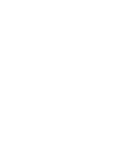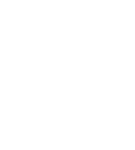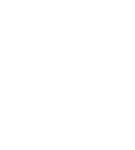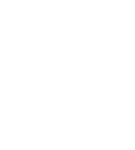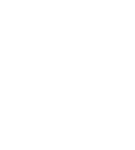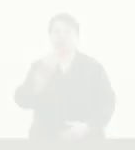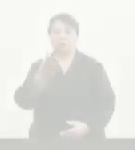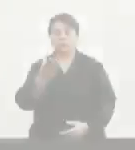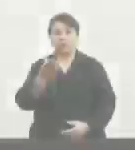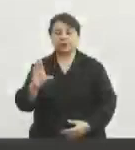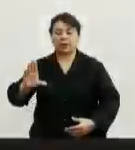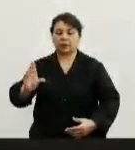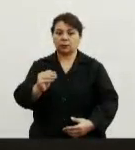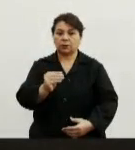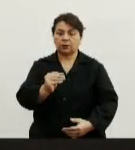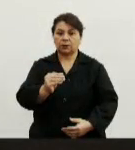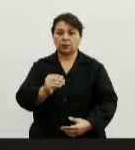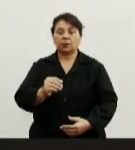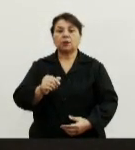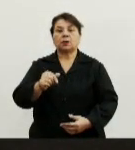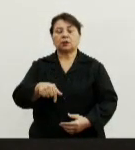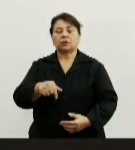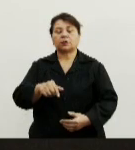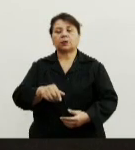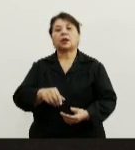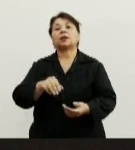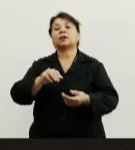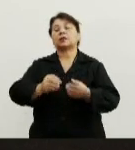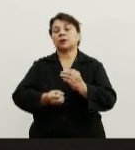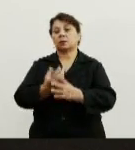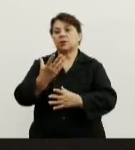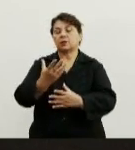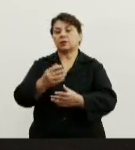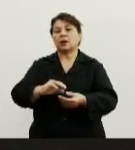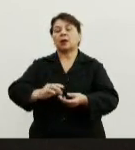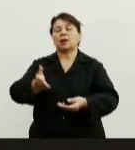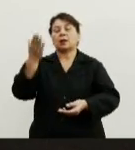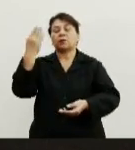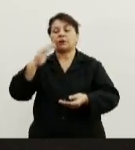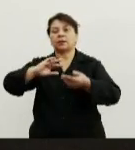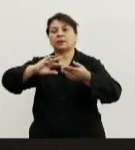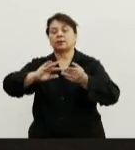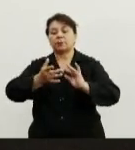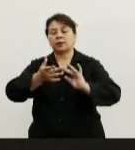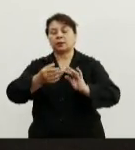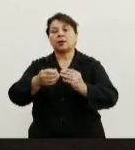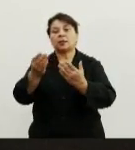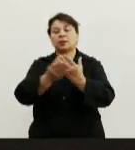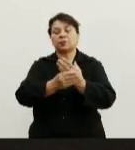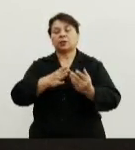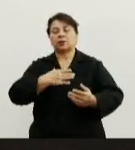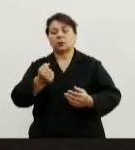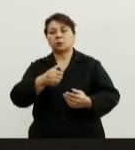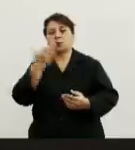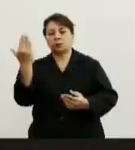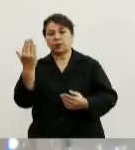muy buenos días a todos se dará inicio a continuación a la conferencia de prensa del señora ministra de salud pública